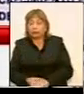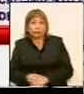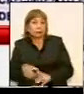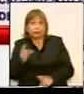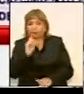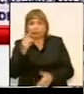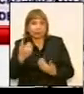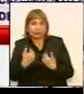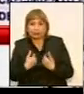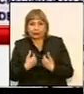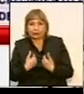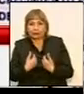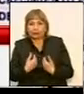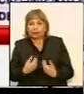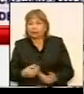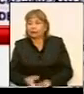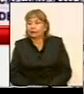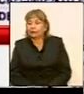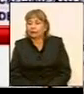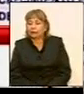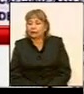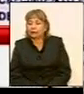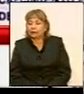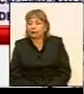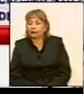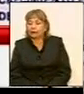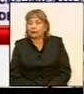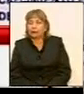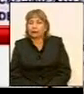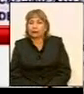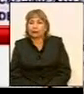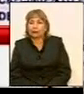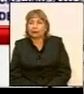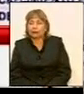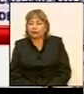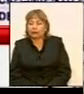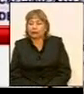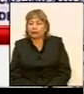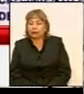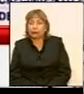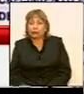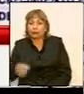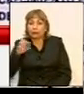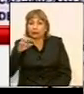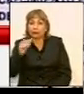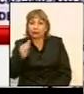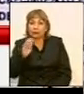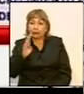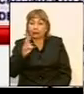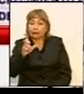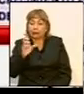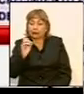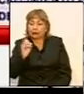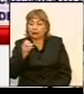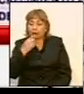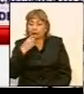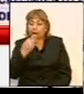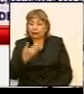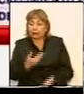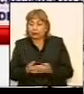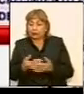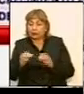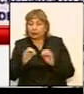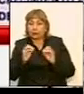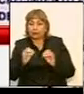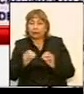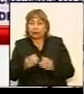tenga. ¿Sí? Claro, y lo que habíamos mencionado antes, creo que lo dijo Pablo, hay encadenamientos muy grandes con otros sectores que vamos a ver más